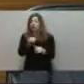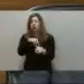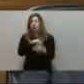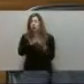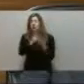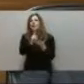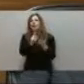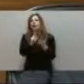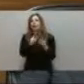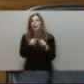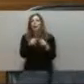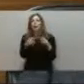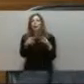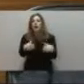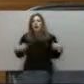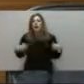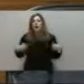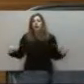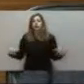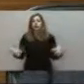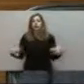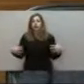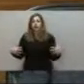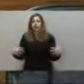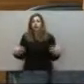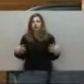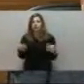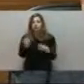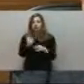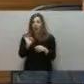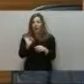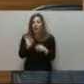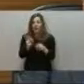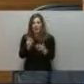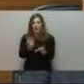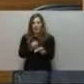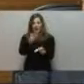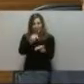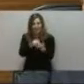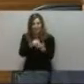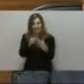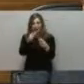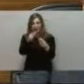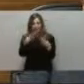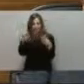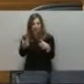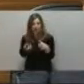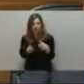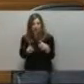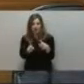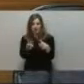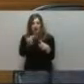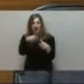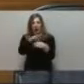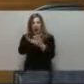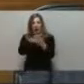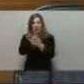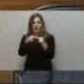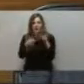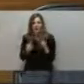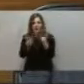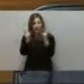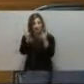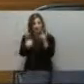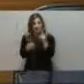un jacuzzi ni de un estanque de ranas. Señoría, estamos hablando de una infraestructura con un doble componente, pesquero y